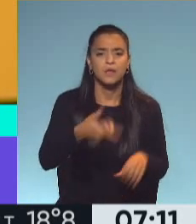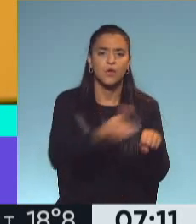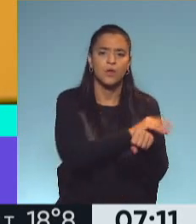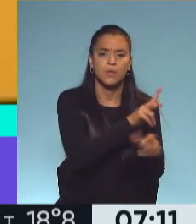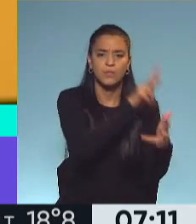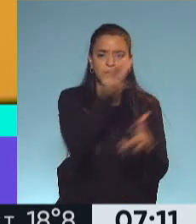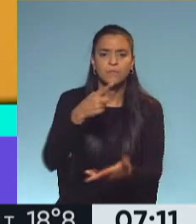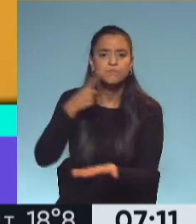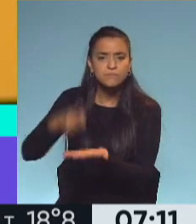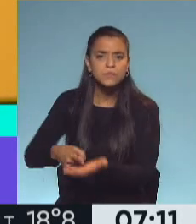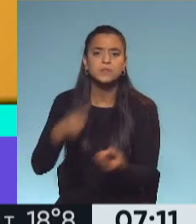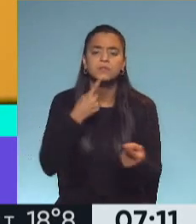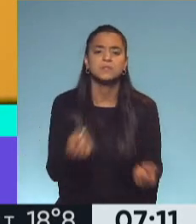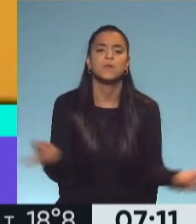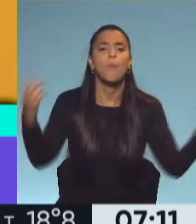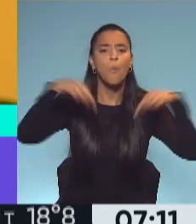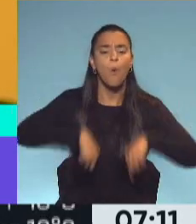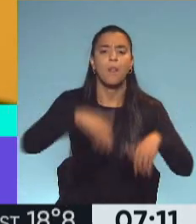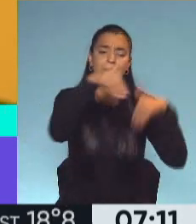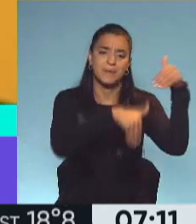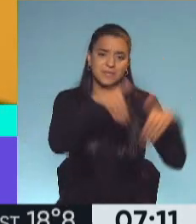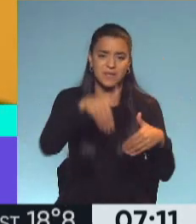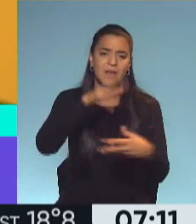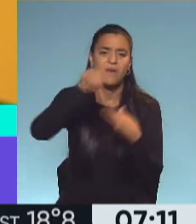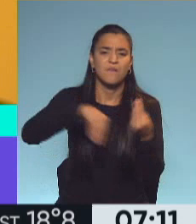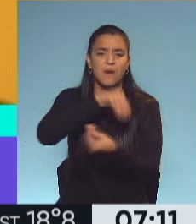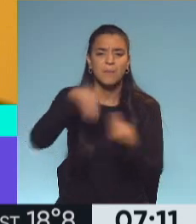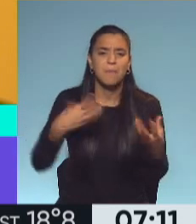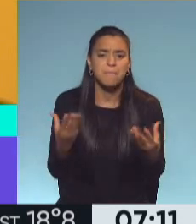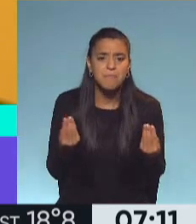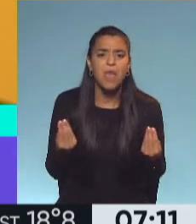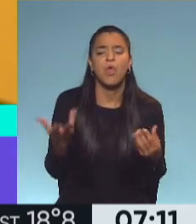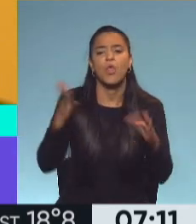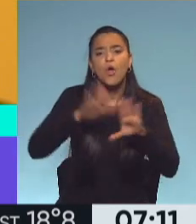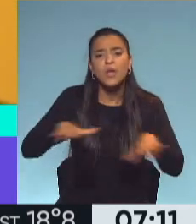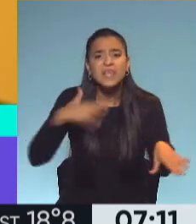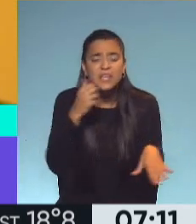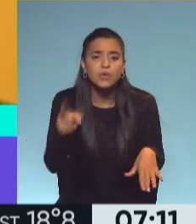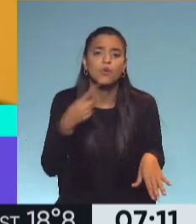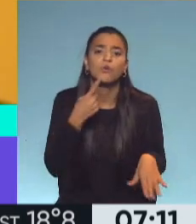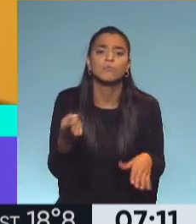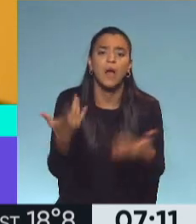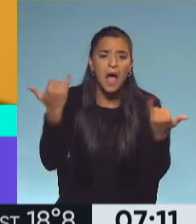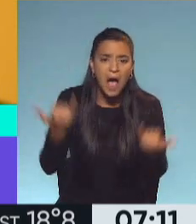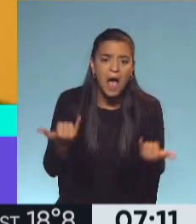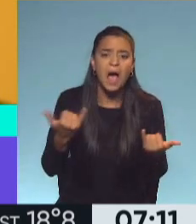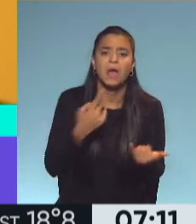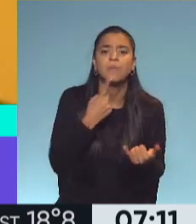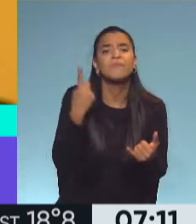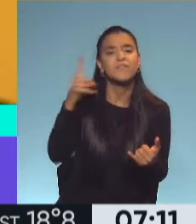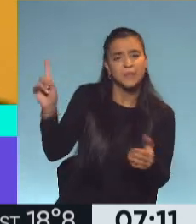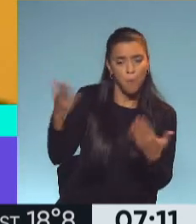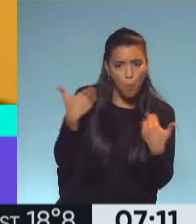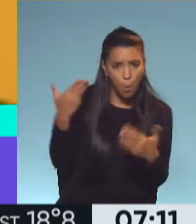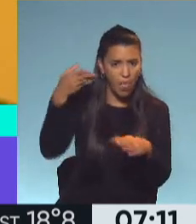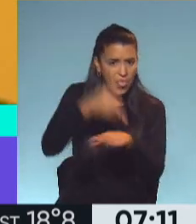indica el fallo, vuelven a ser presenciales. Las familias que tengan temor por sus hijos, en caso de contagio, hay una figura de excepcionalidad para